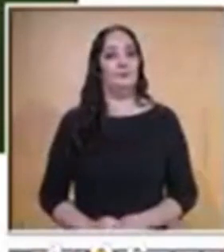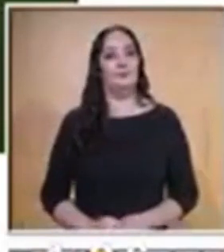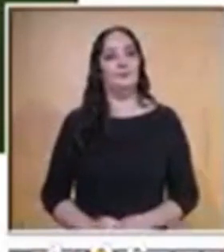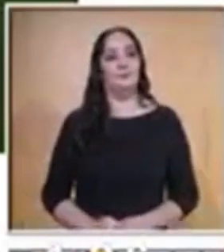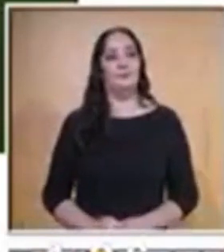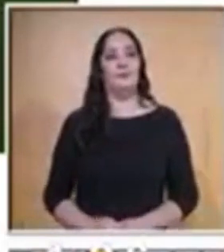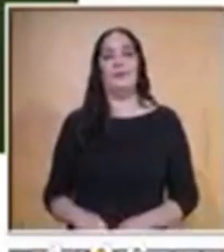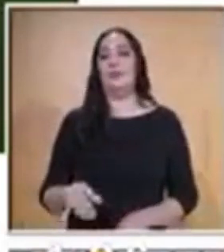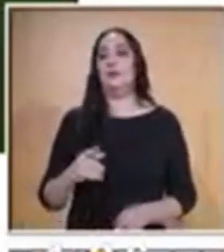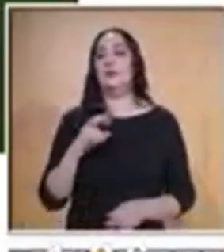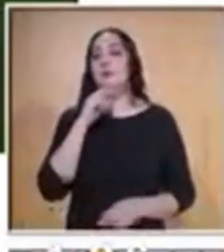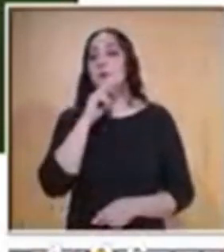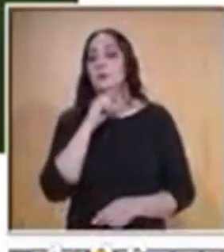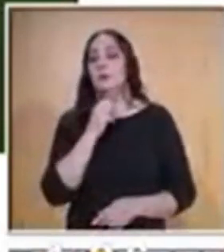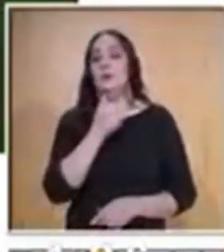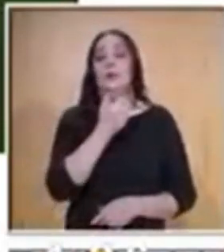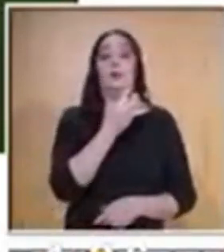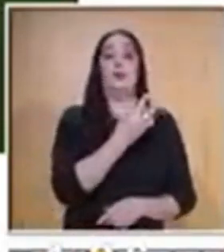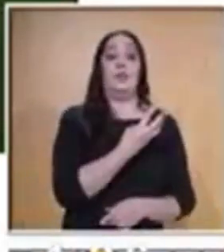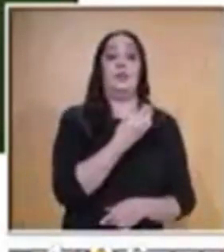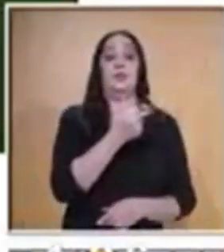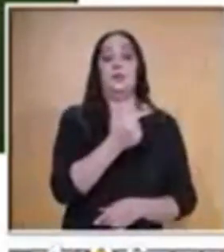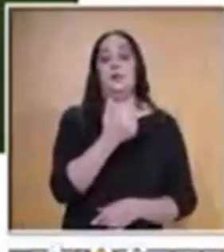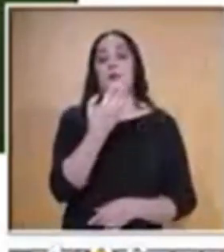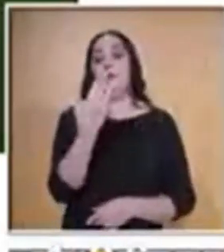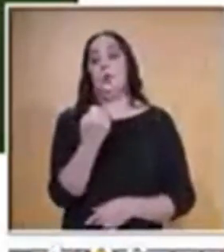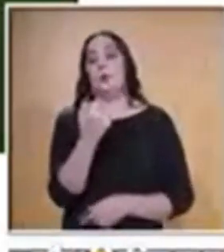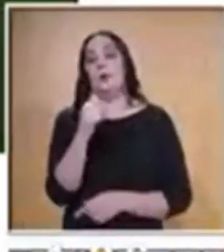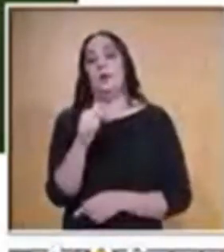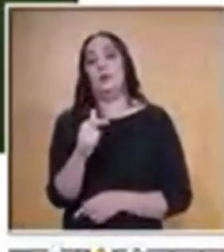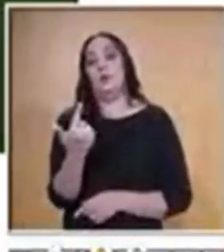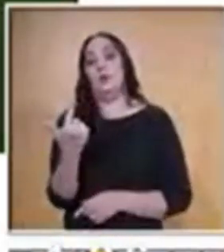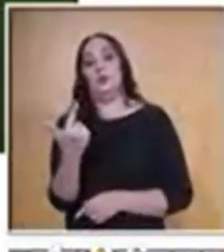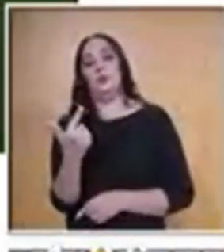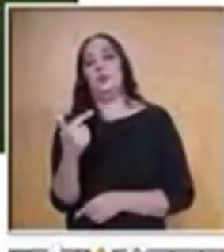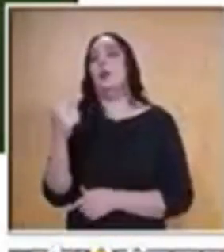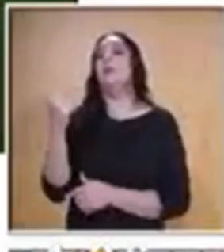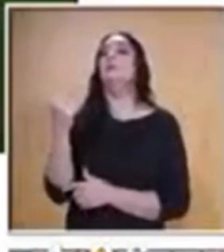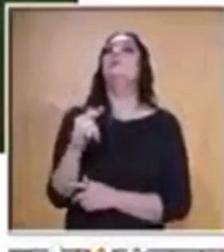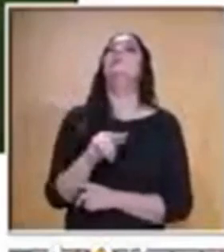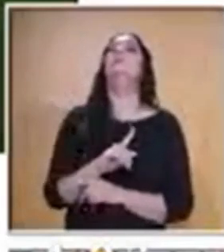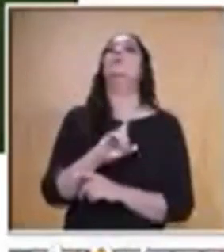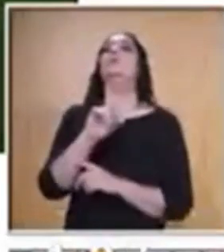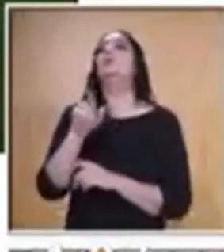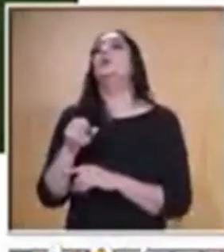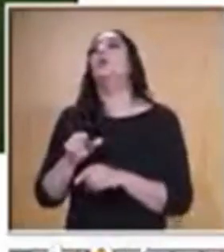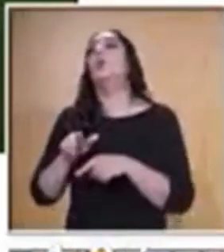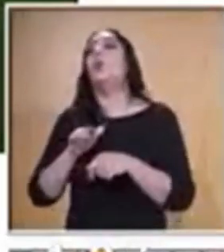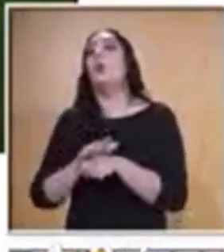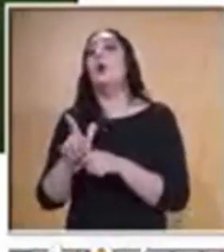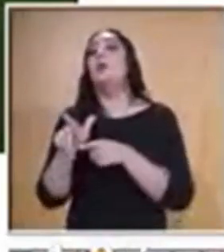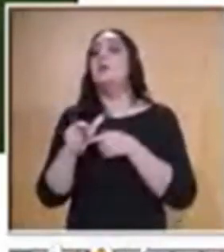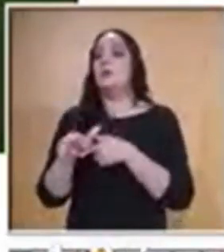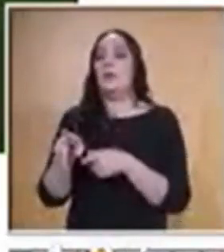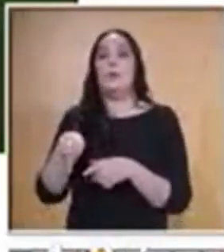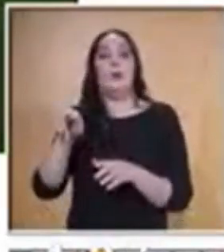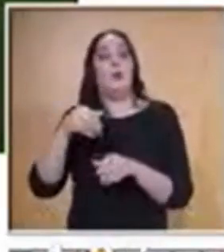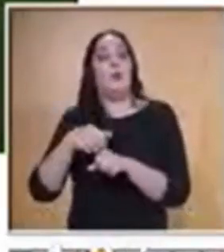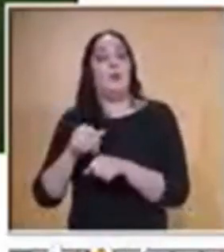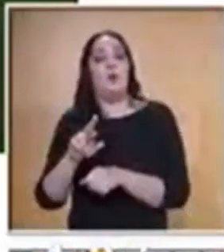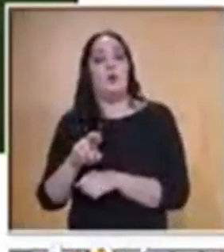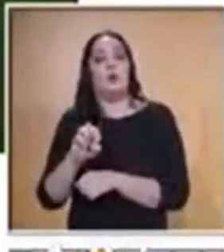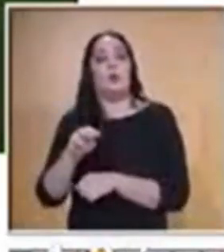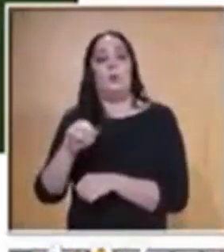3, 6, 9, 12. 12. Y hay que continuar con la serie numérica, pero en este caso con la